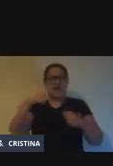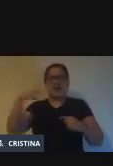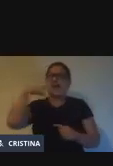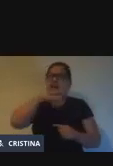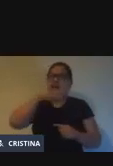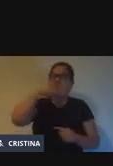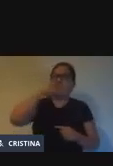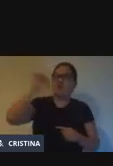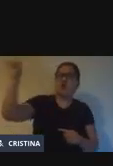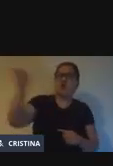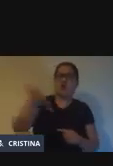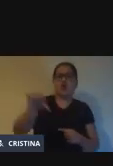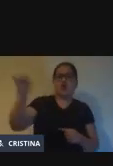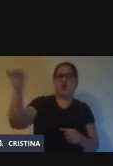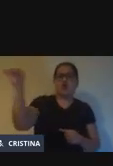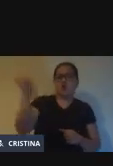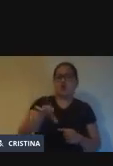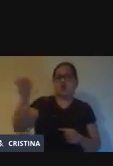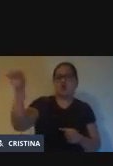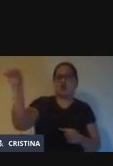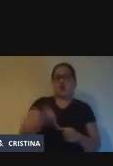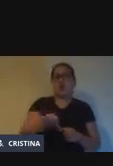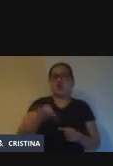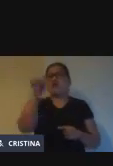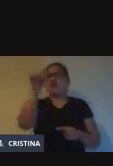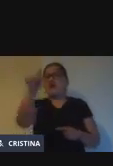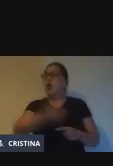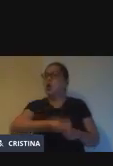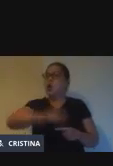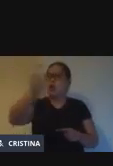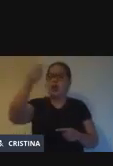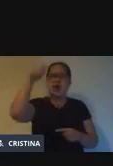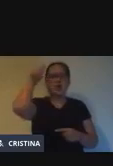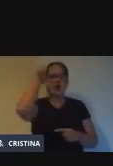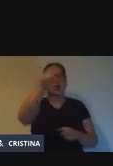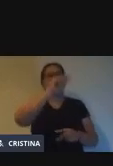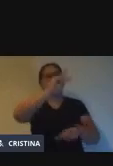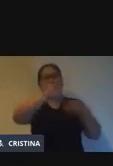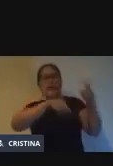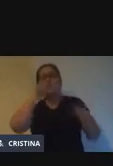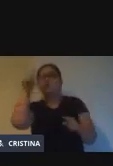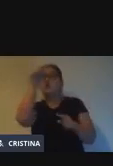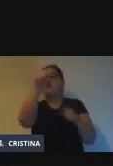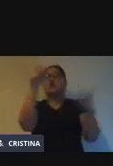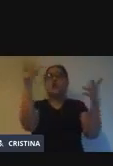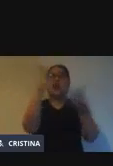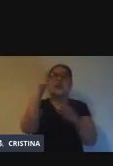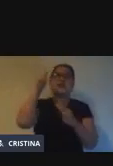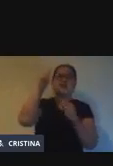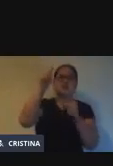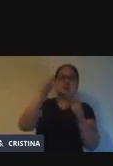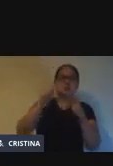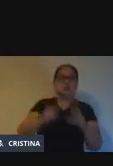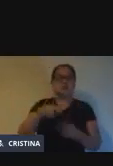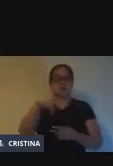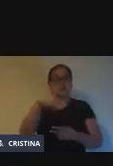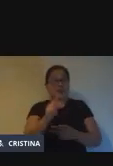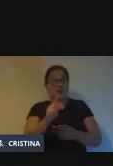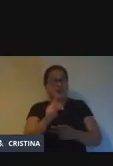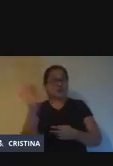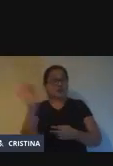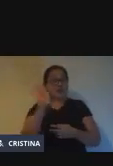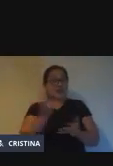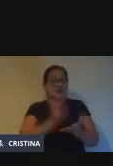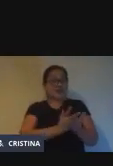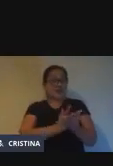¿no? Yo soy la precipitosa, corre, ve y dile, corre y ahí voy. Pero cuando es excesivo